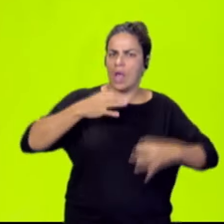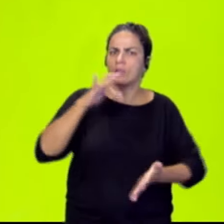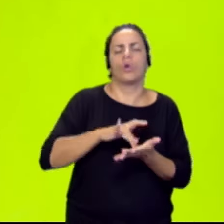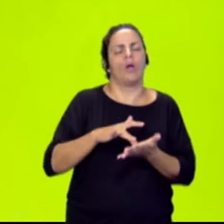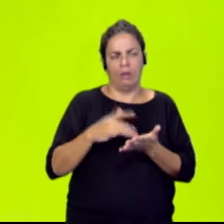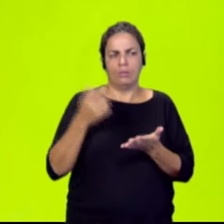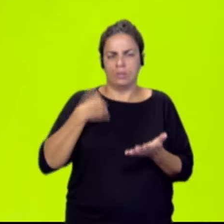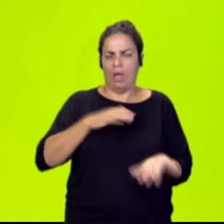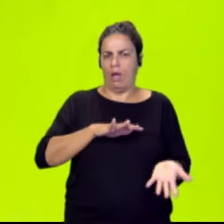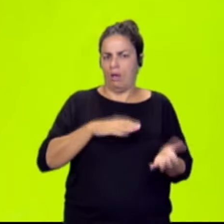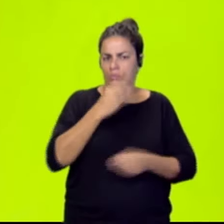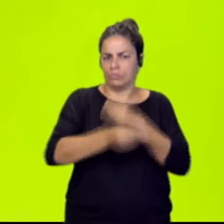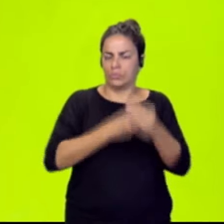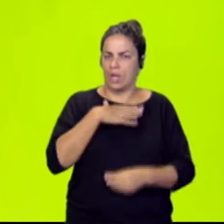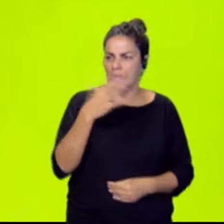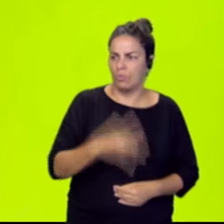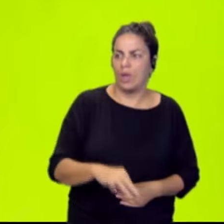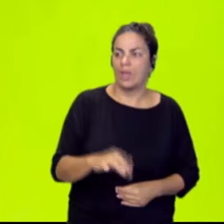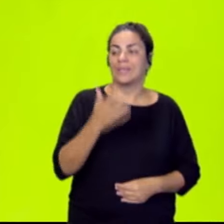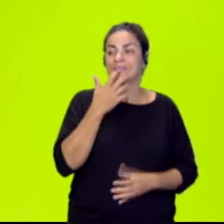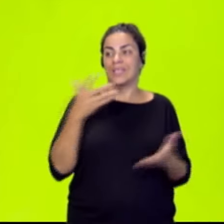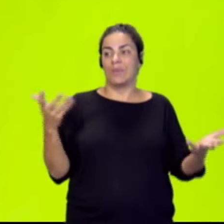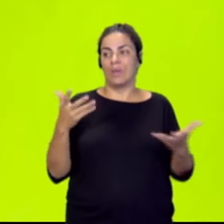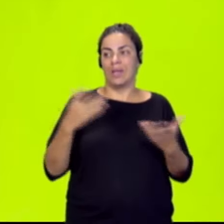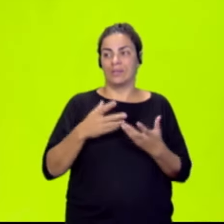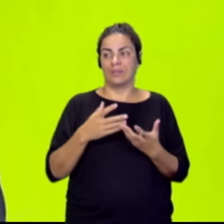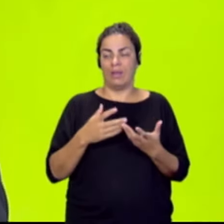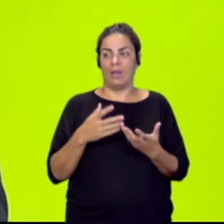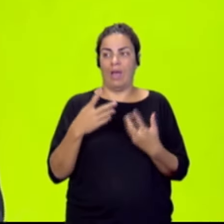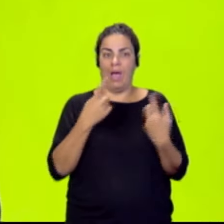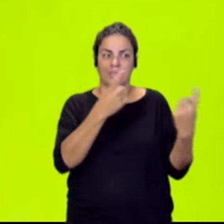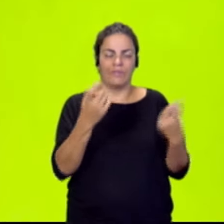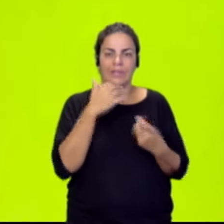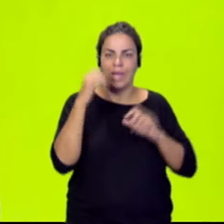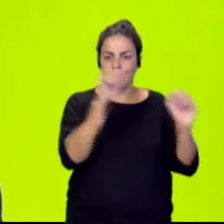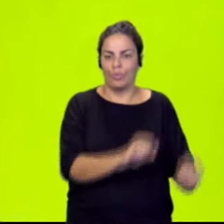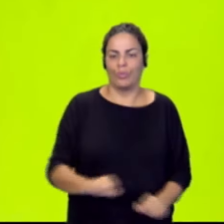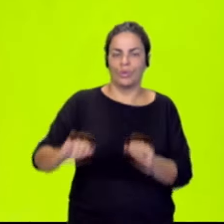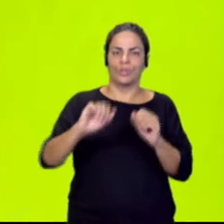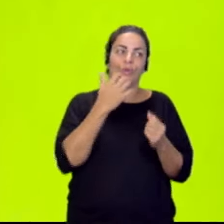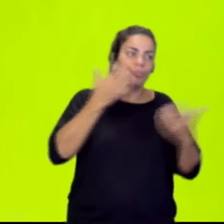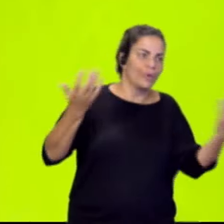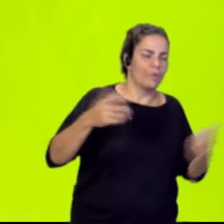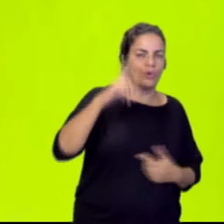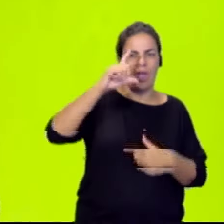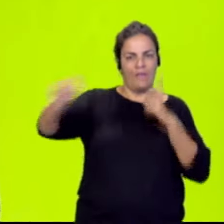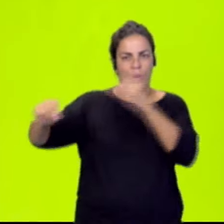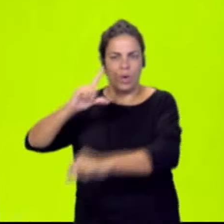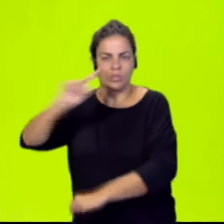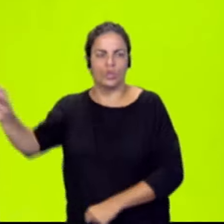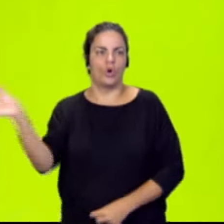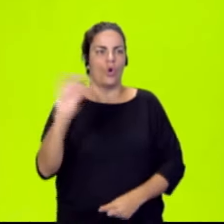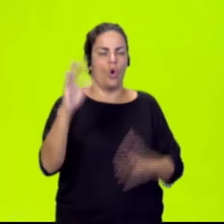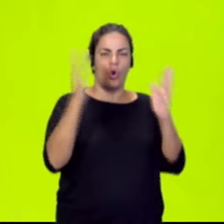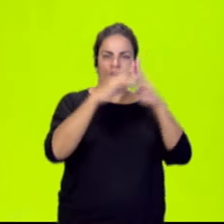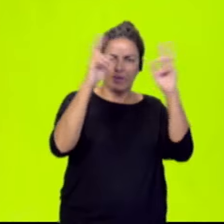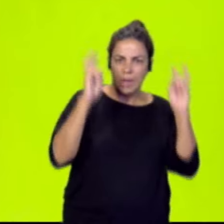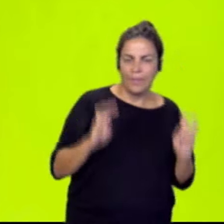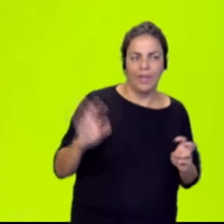donde debamos ejecutar una medida de protección, llámese evacuación, llámese confinamiento, alejamiento,